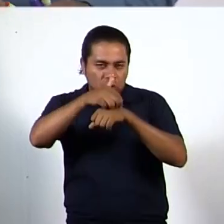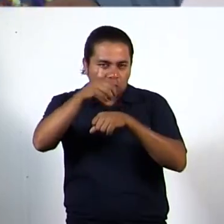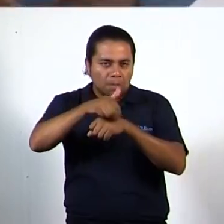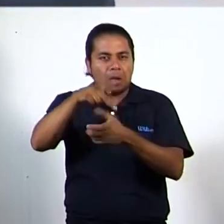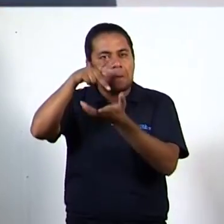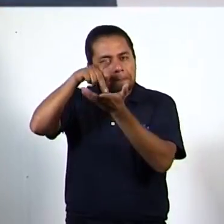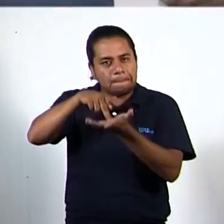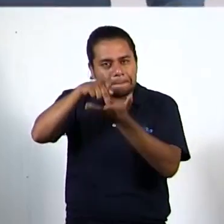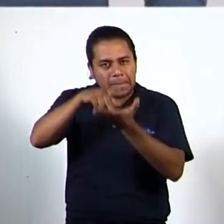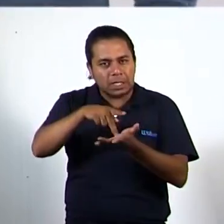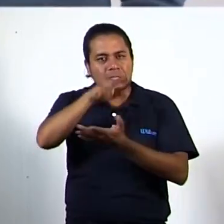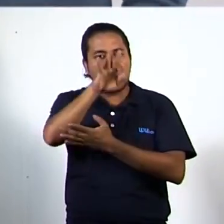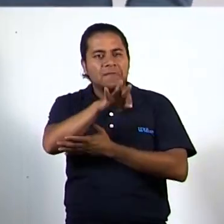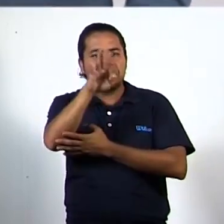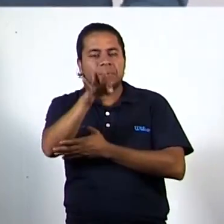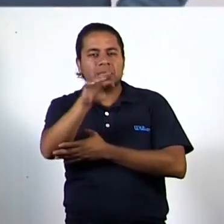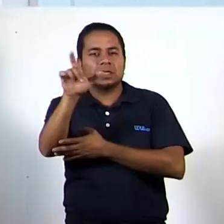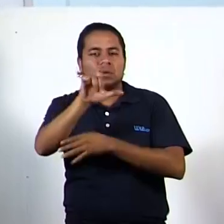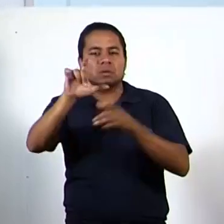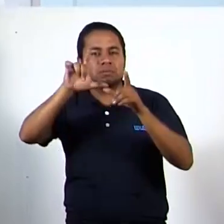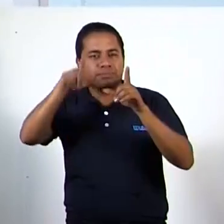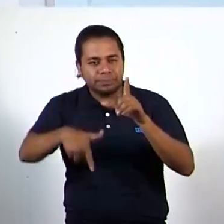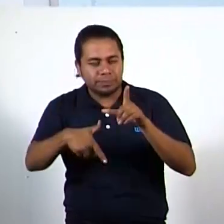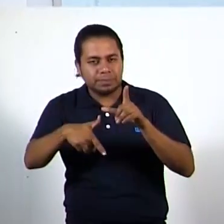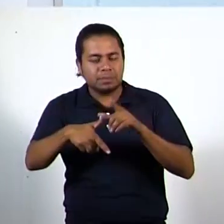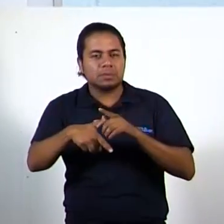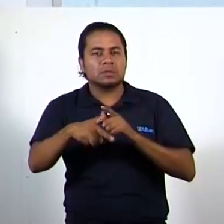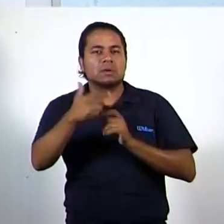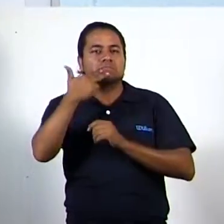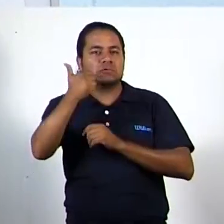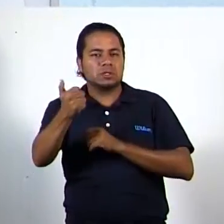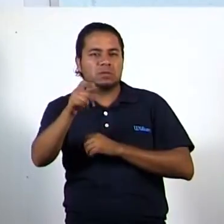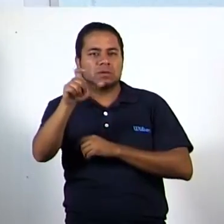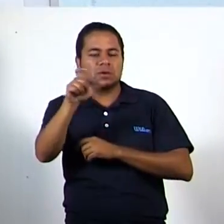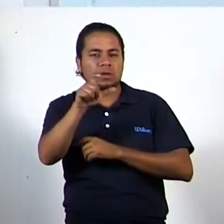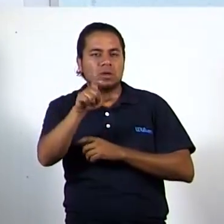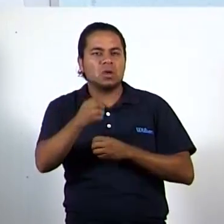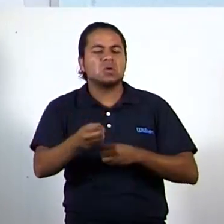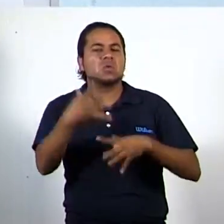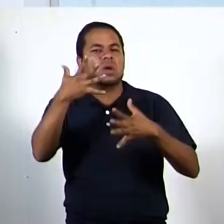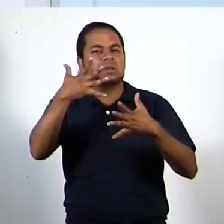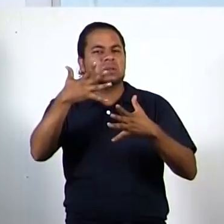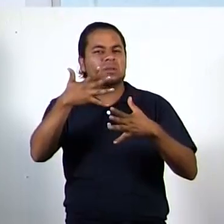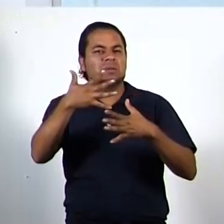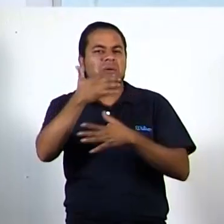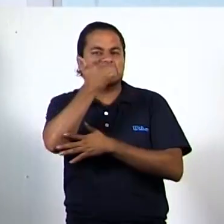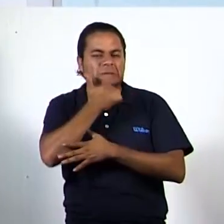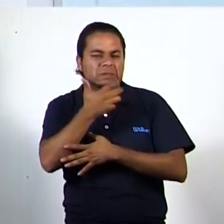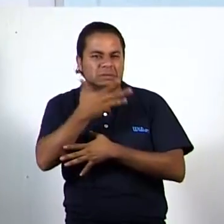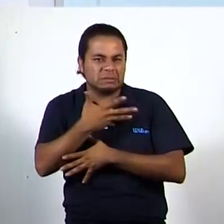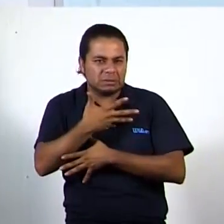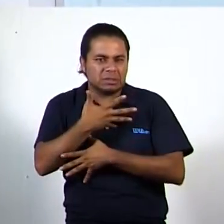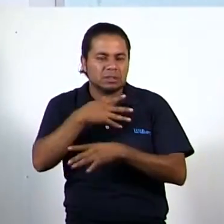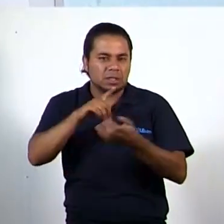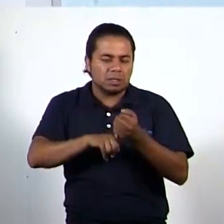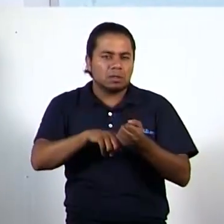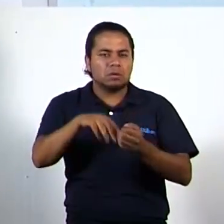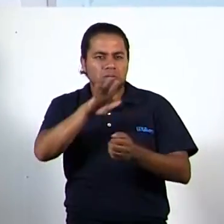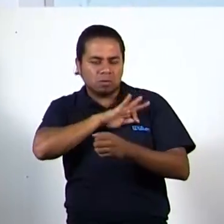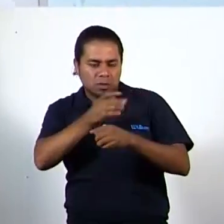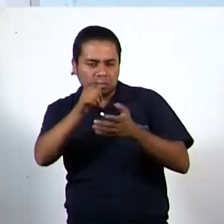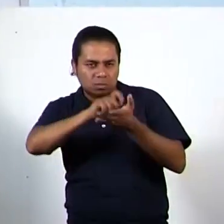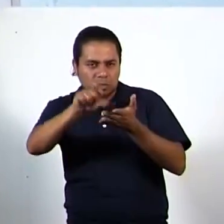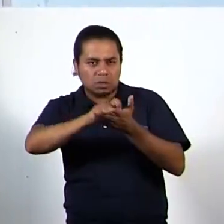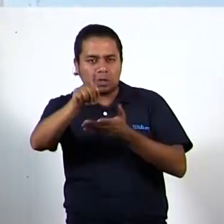peso, alguna fecha de caducidad, contenido en azúcares, etc. Podemos ponerlo también. Si eres tan